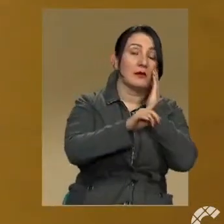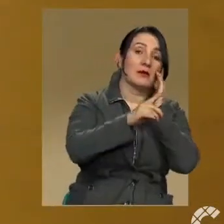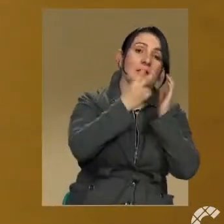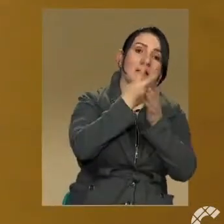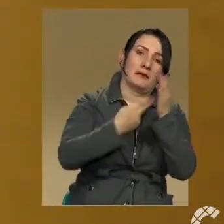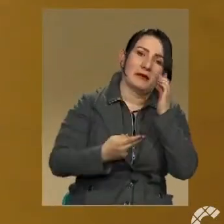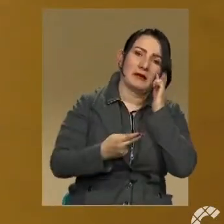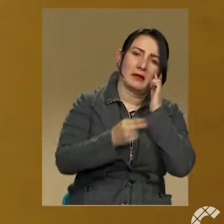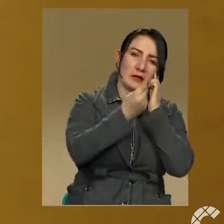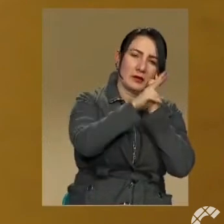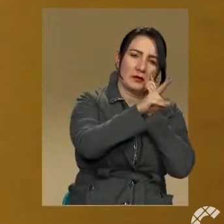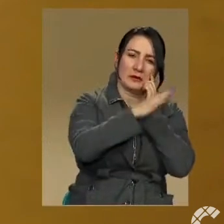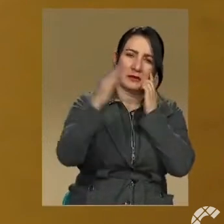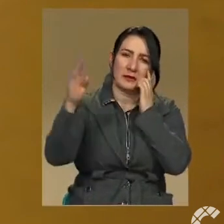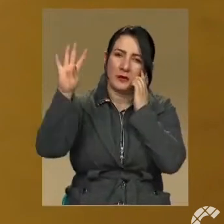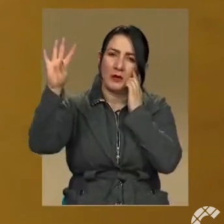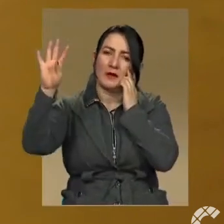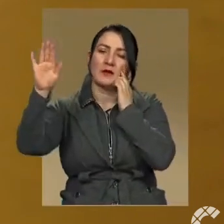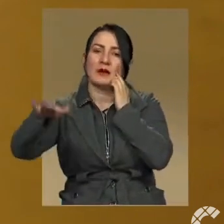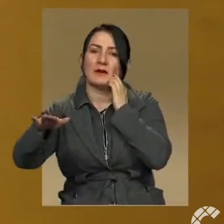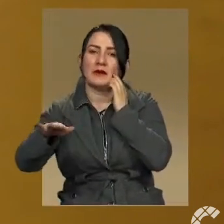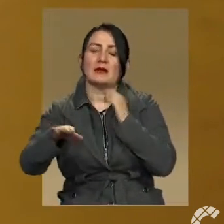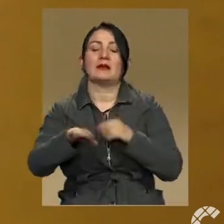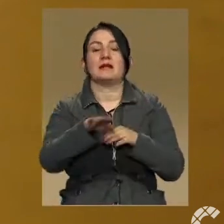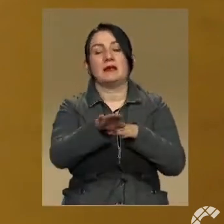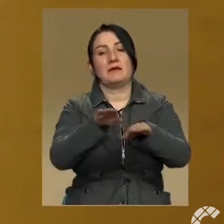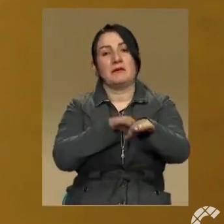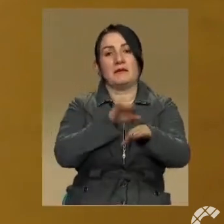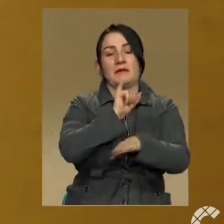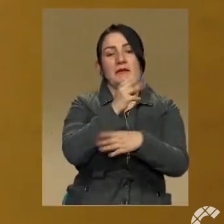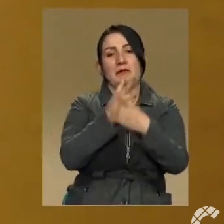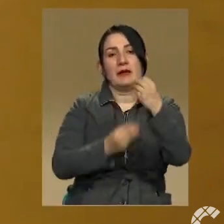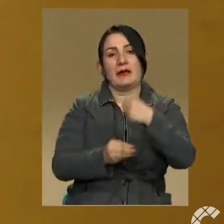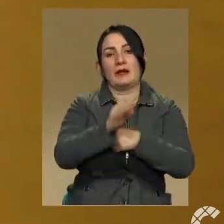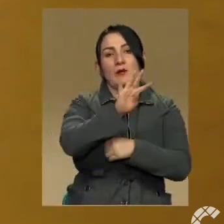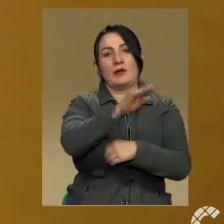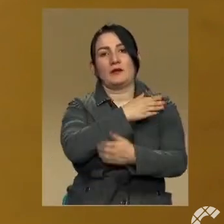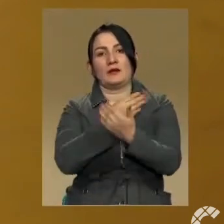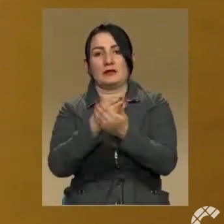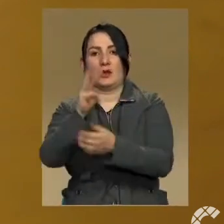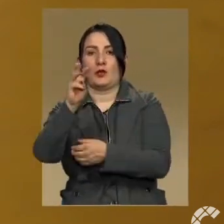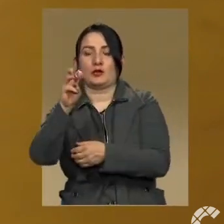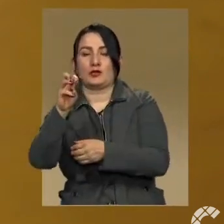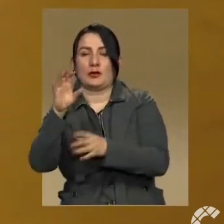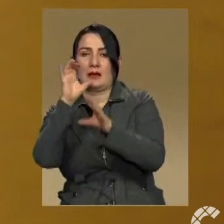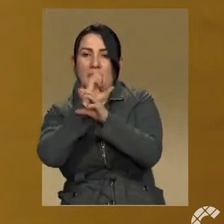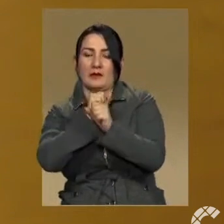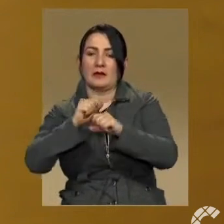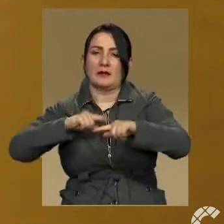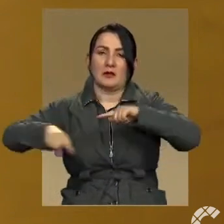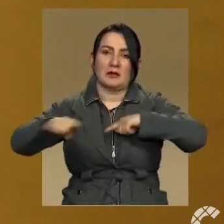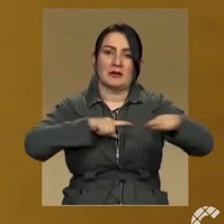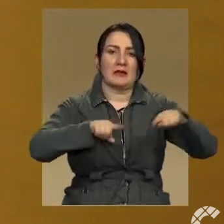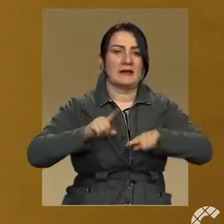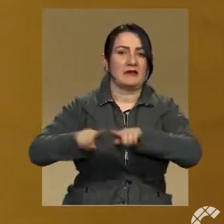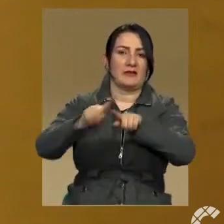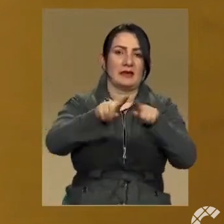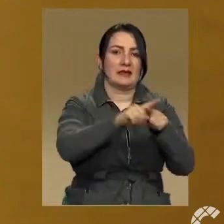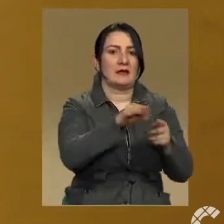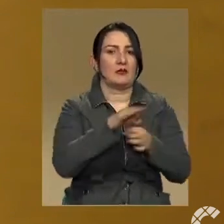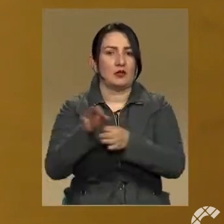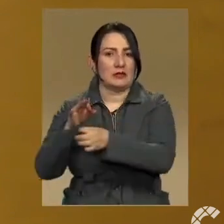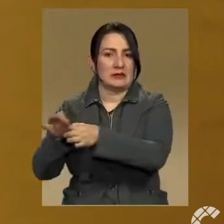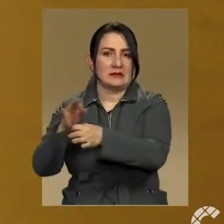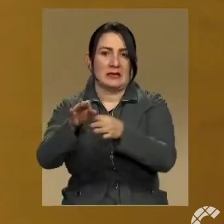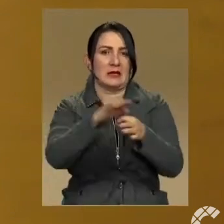pares entran de 12 a 4 de la tarde y las impares de 4 a 8 de la noche. Estamos trabajando en coordinación con todos los municipios,